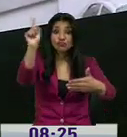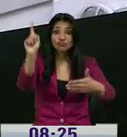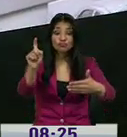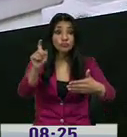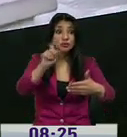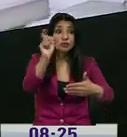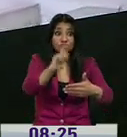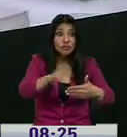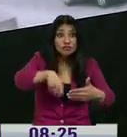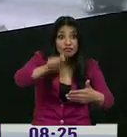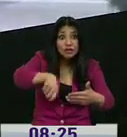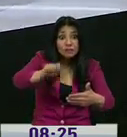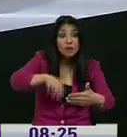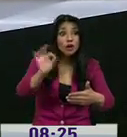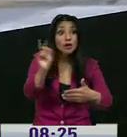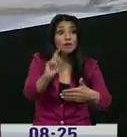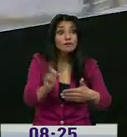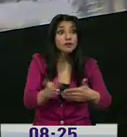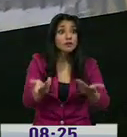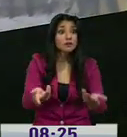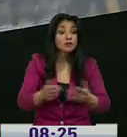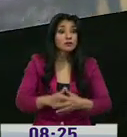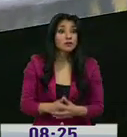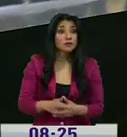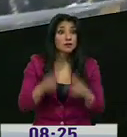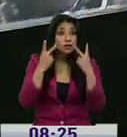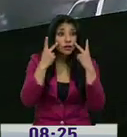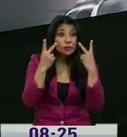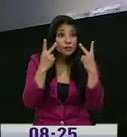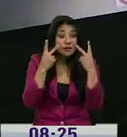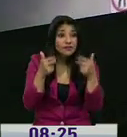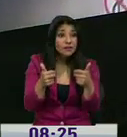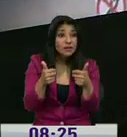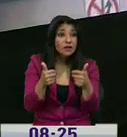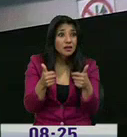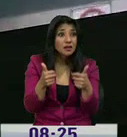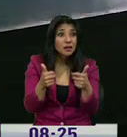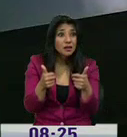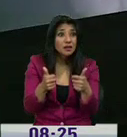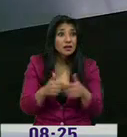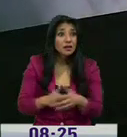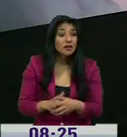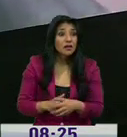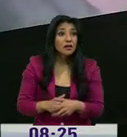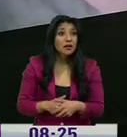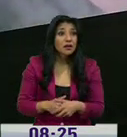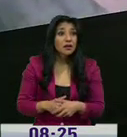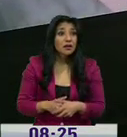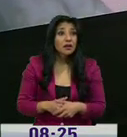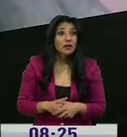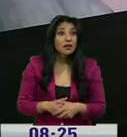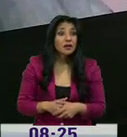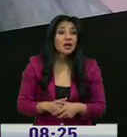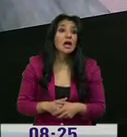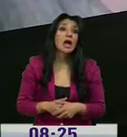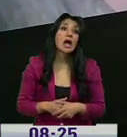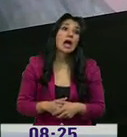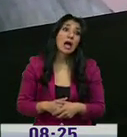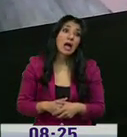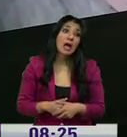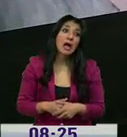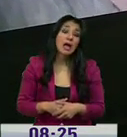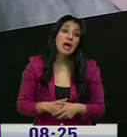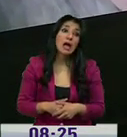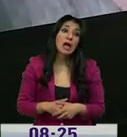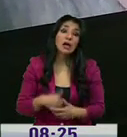o es una firma o es un graffiti. No puedo ver bien. Ah, esa es la firma. Ya. Así es. Ah,